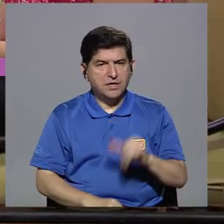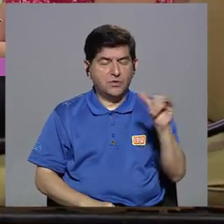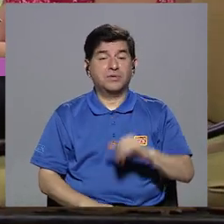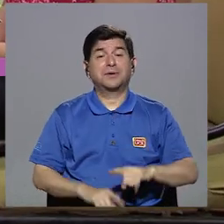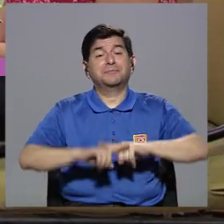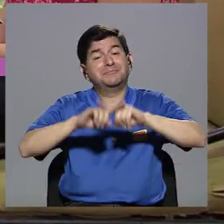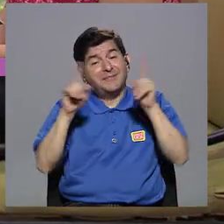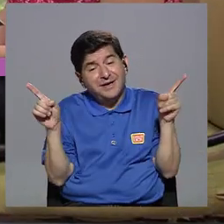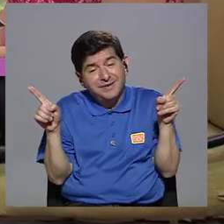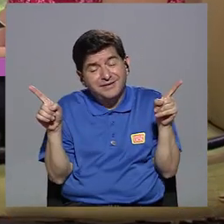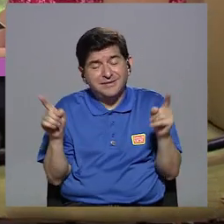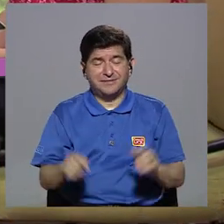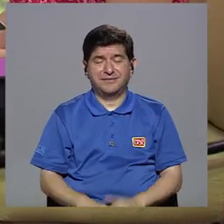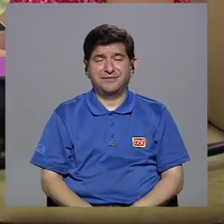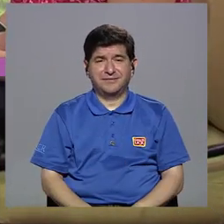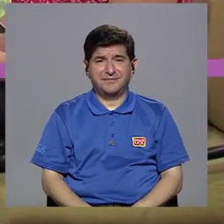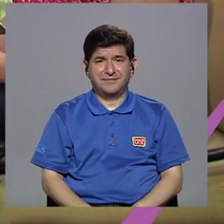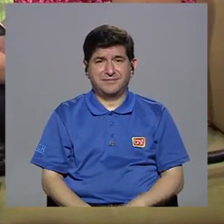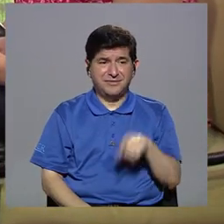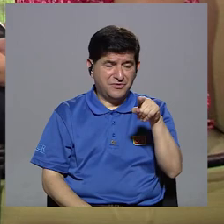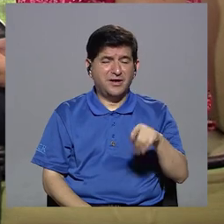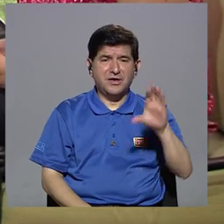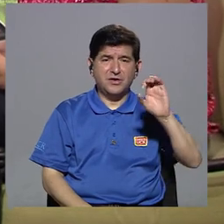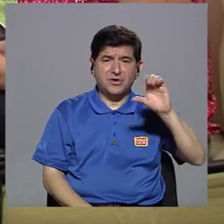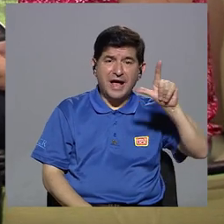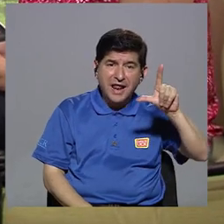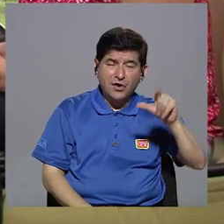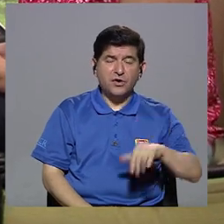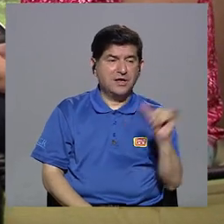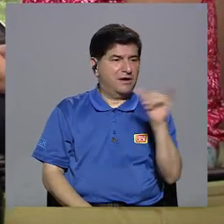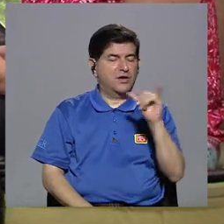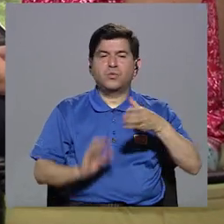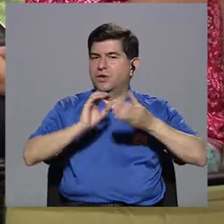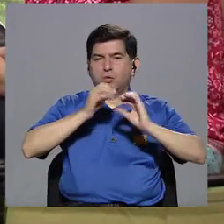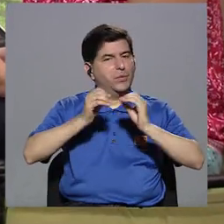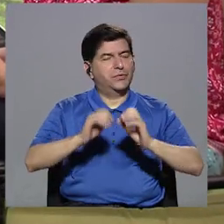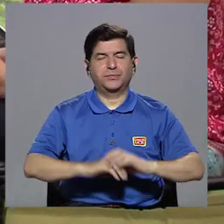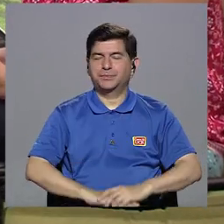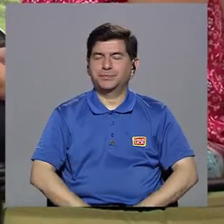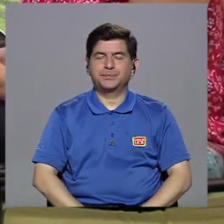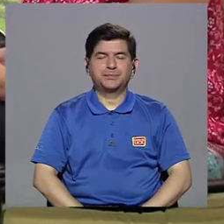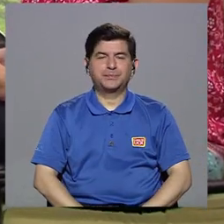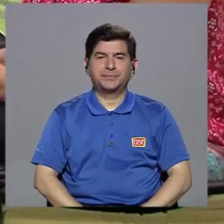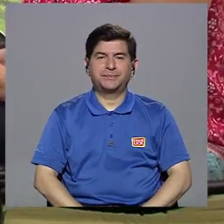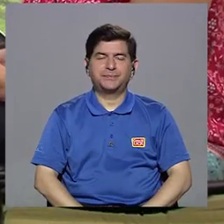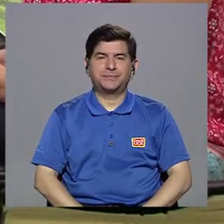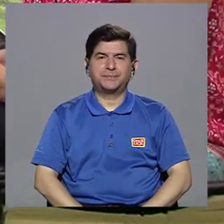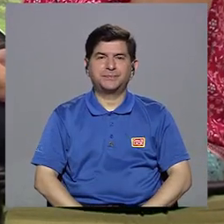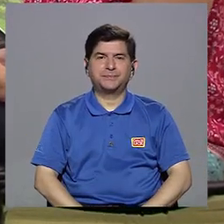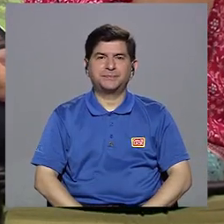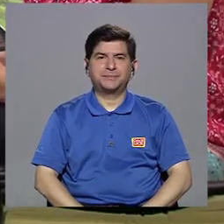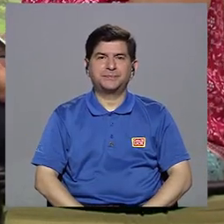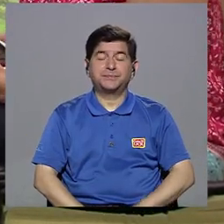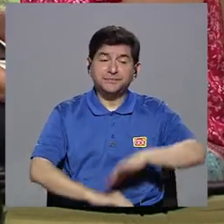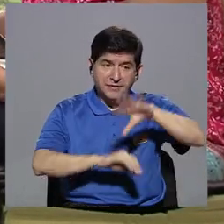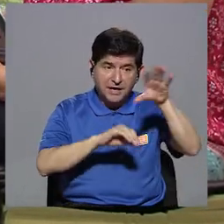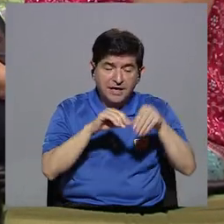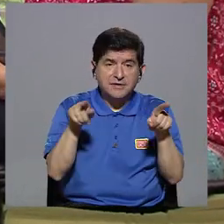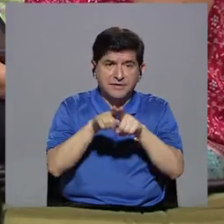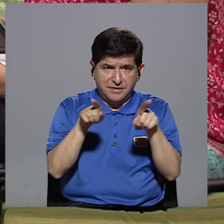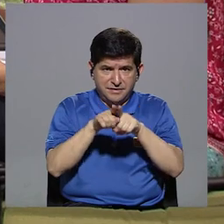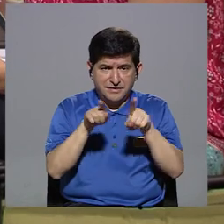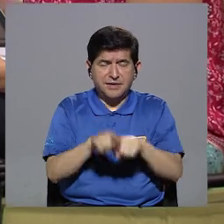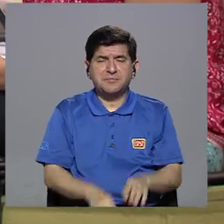más espero pero en calidad y en cantidad de calorías son lo mismo ok y